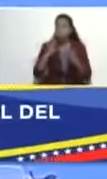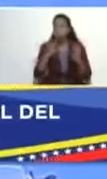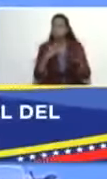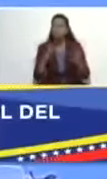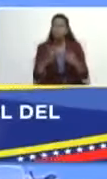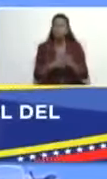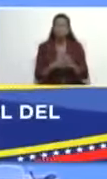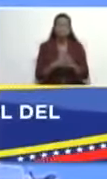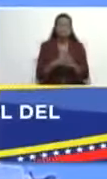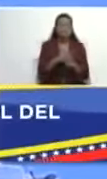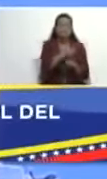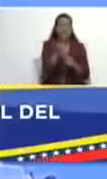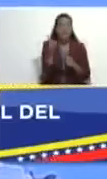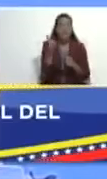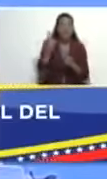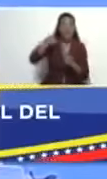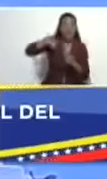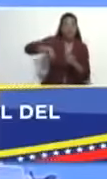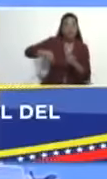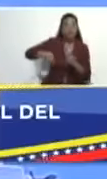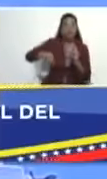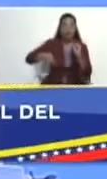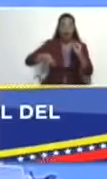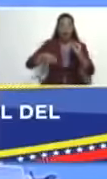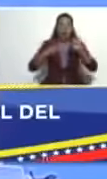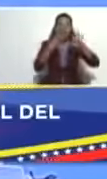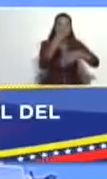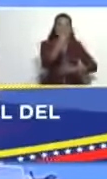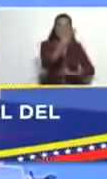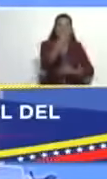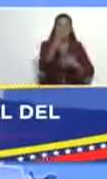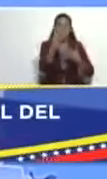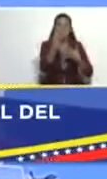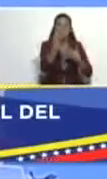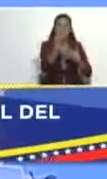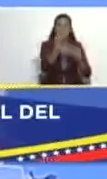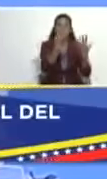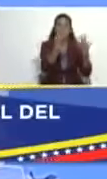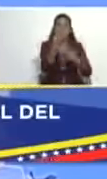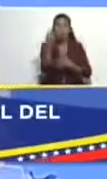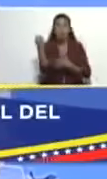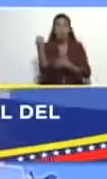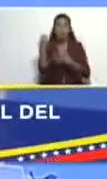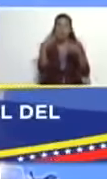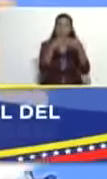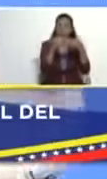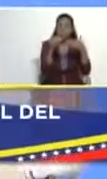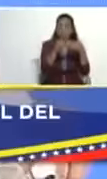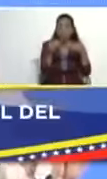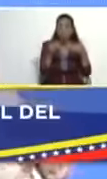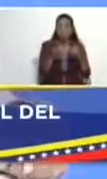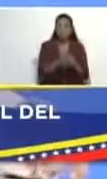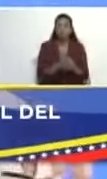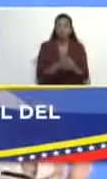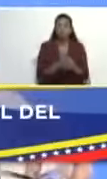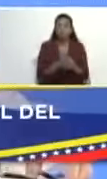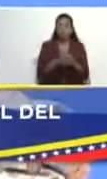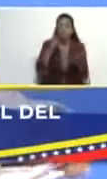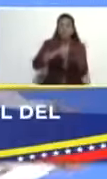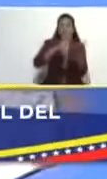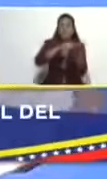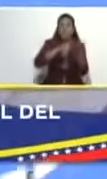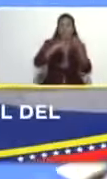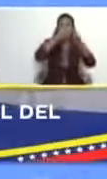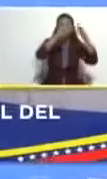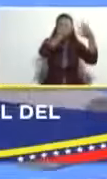el ingreso mínimo a 380 dólares. ¿Me equivoco? ¿Dónde está la tabla? Ya les voy